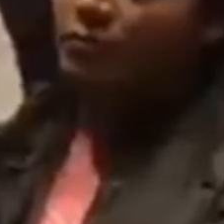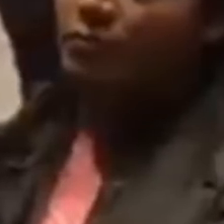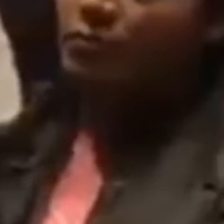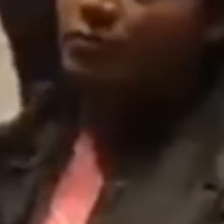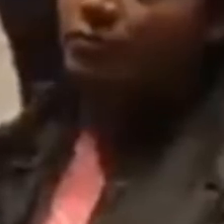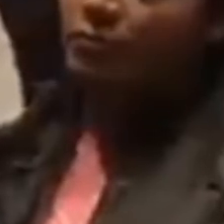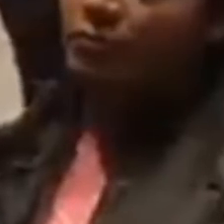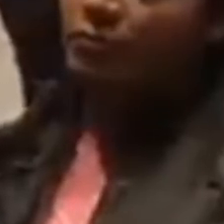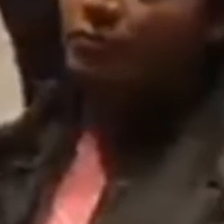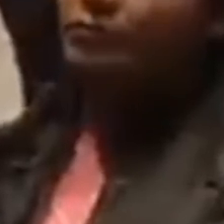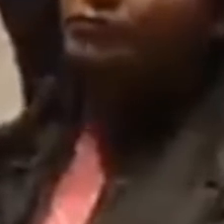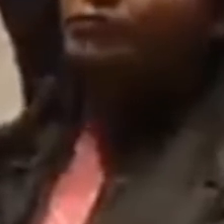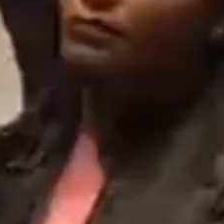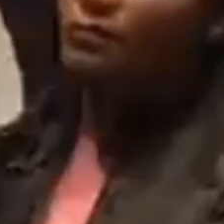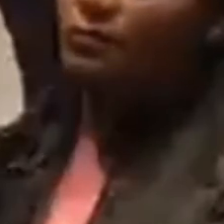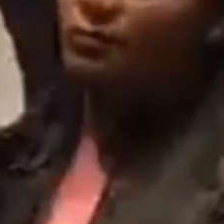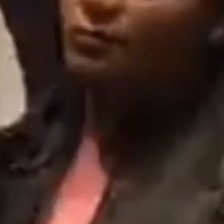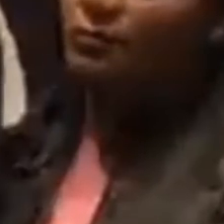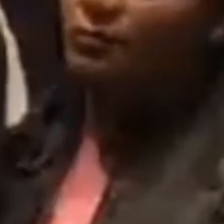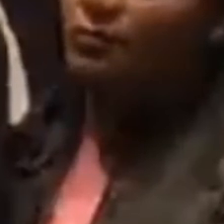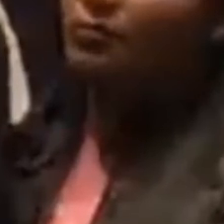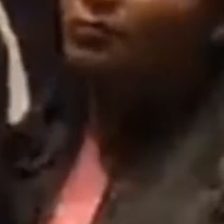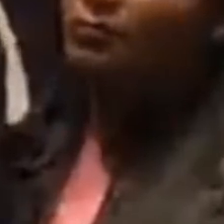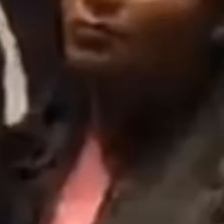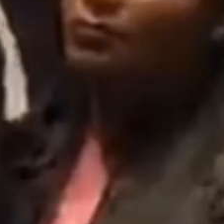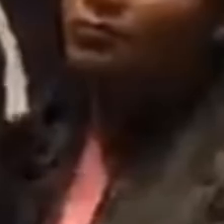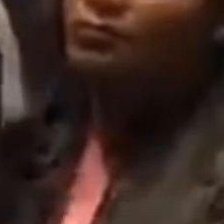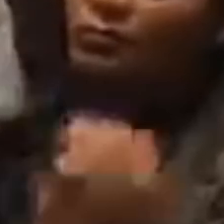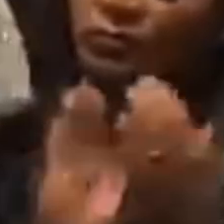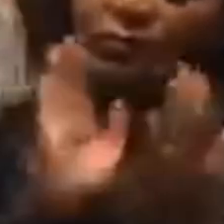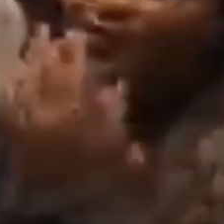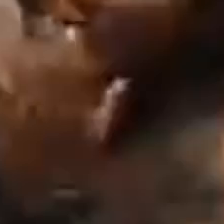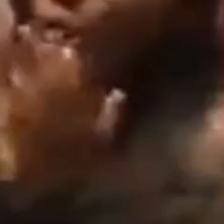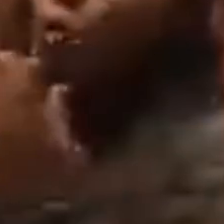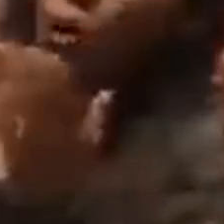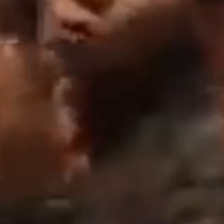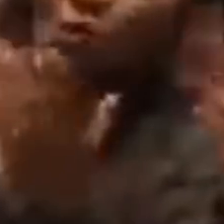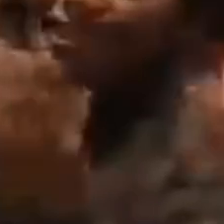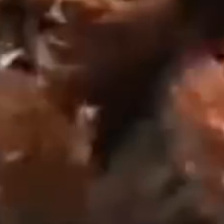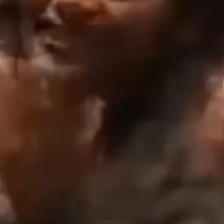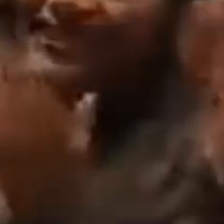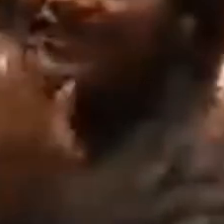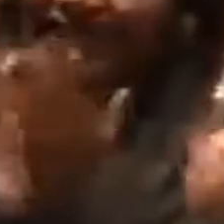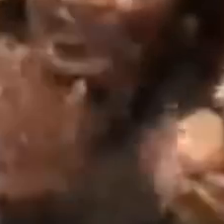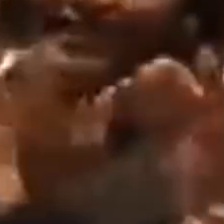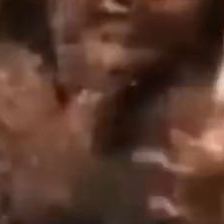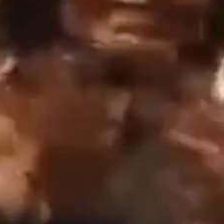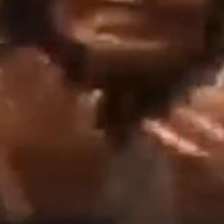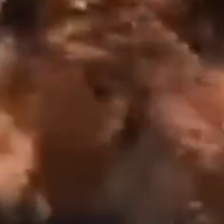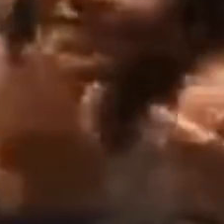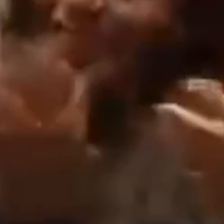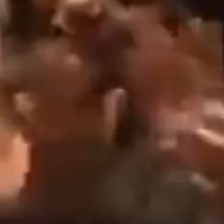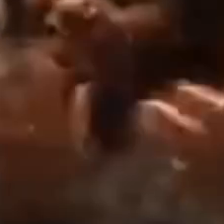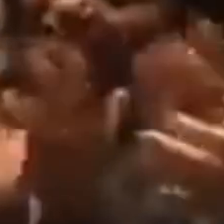una conferencia nos dice que él ya sabía todo lo que va a pasar o lo que está sucediendo. Y es que el presidente